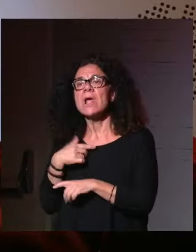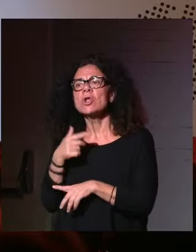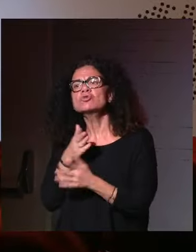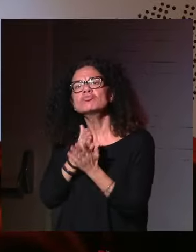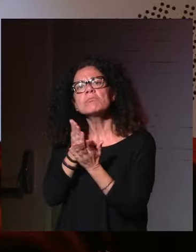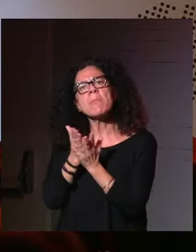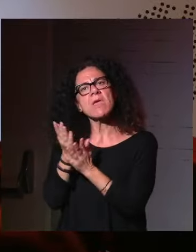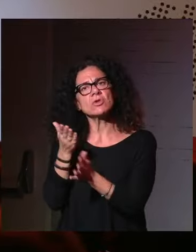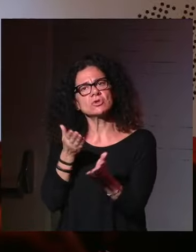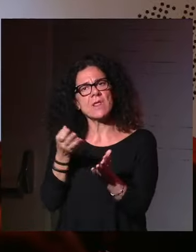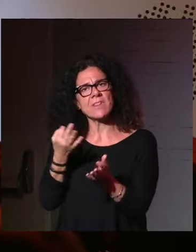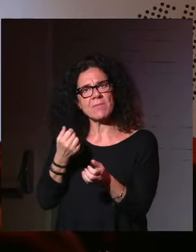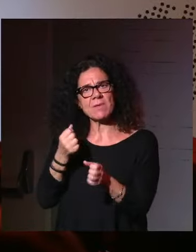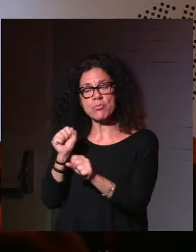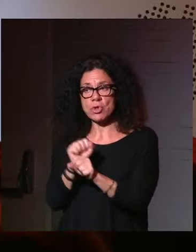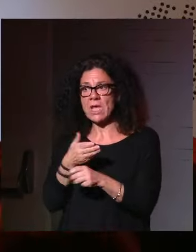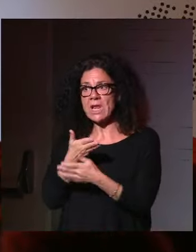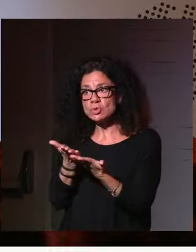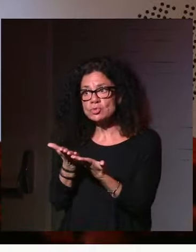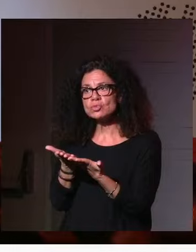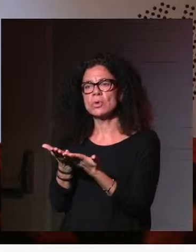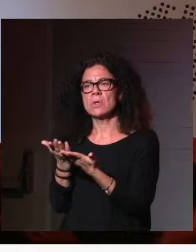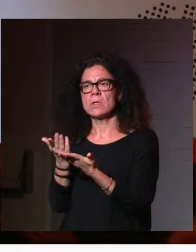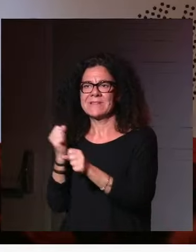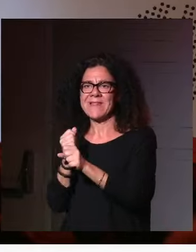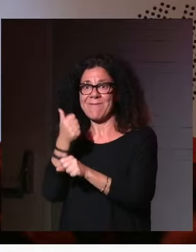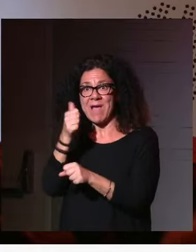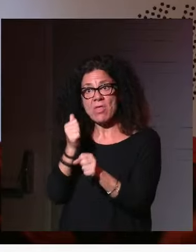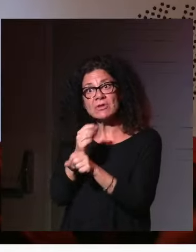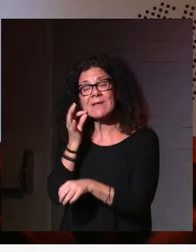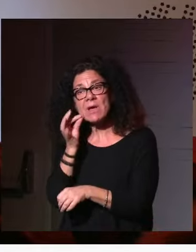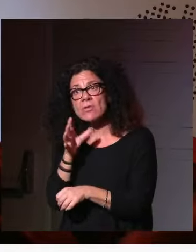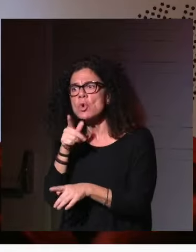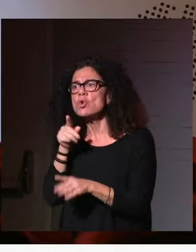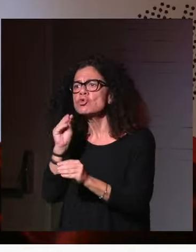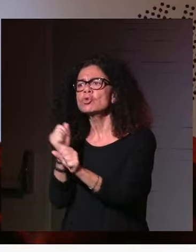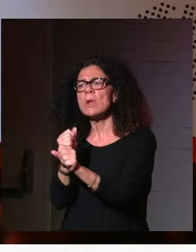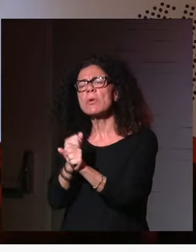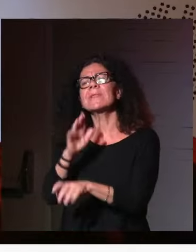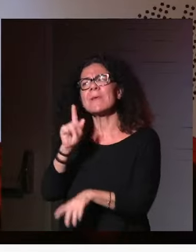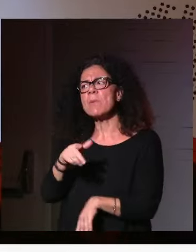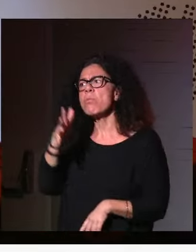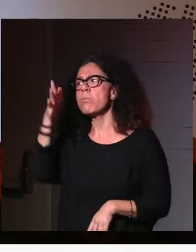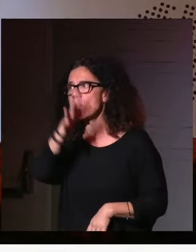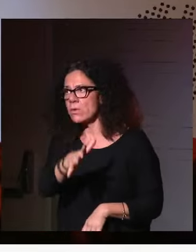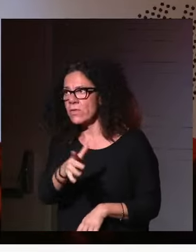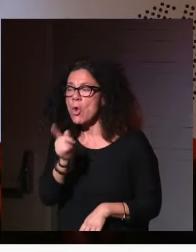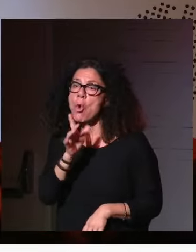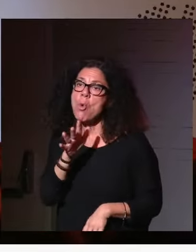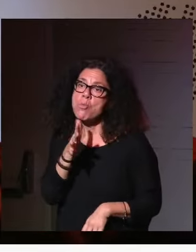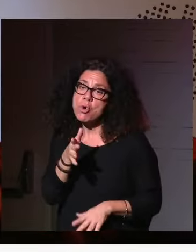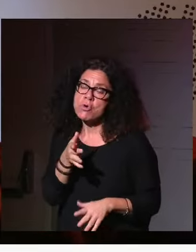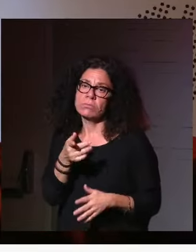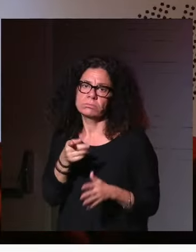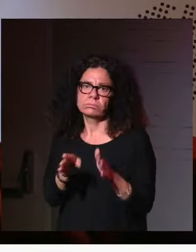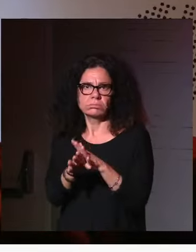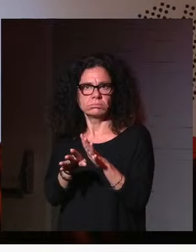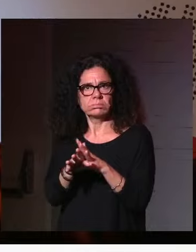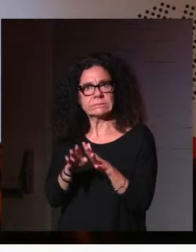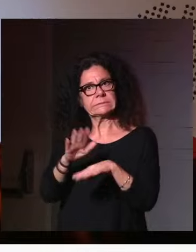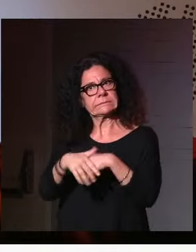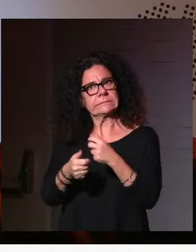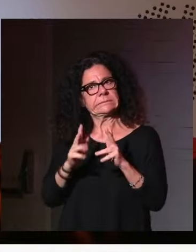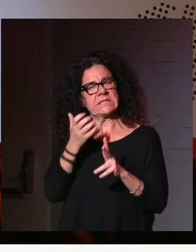los que deben proteger a sus trabajadores y trabajadoras por hacer su trabajo bien hecho y por denunciar eh Y por no permanecer impasibles cuando hay un